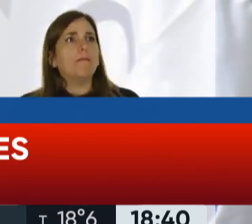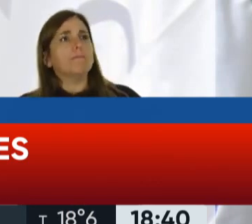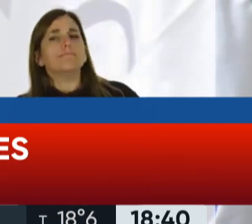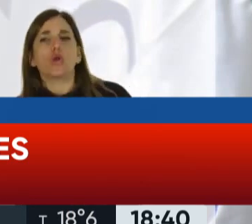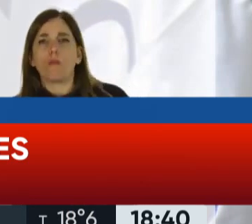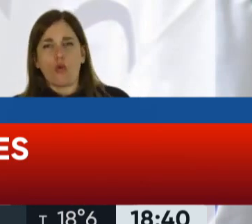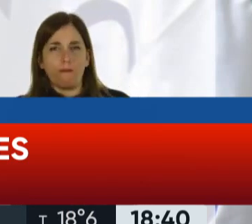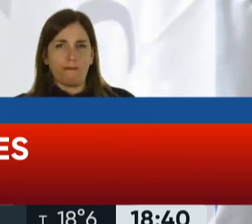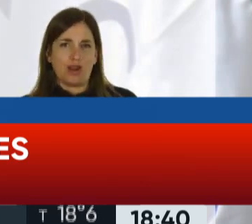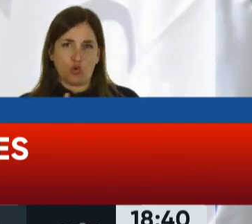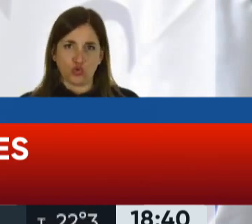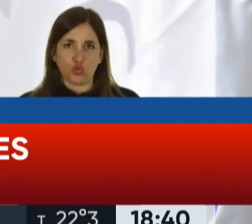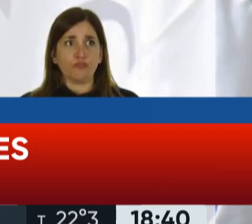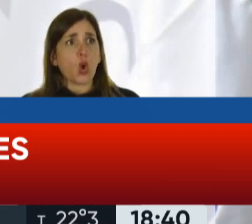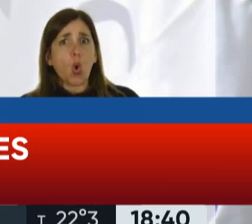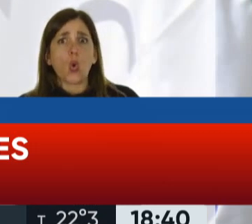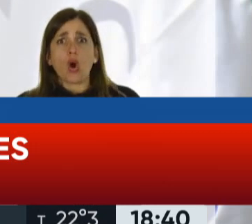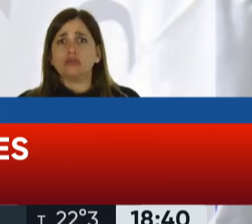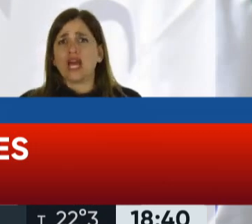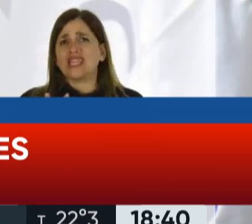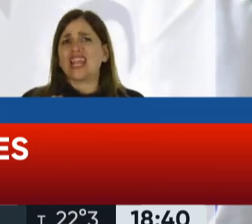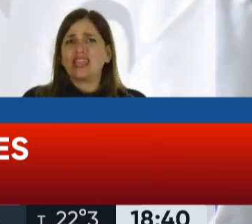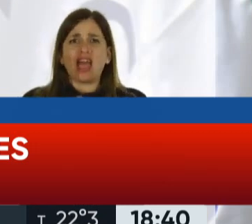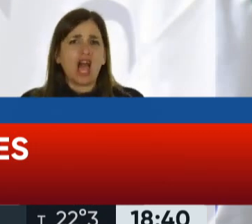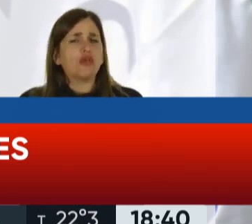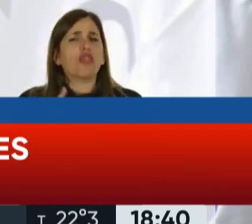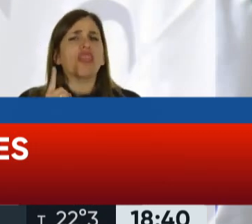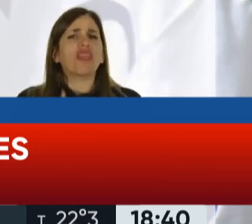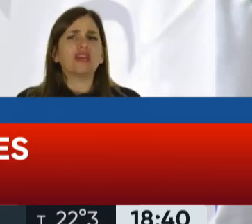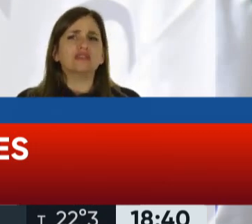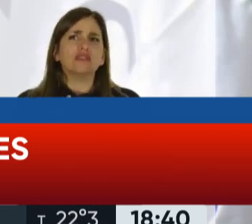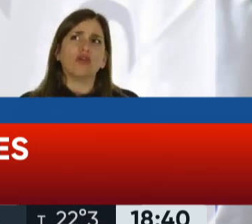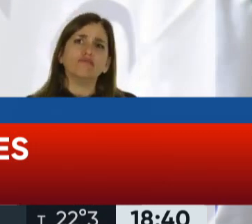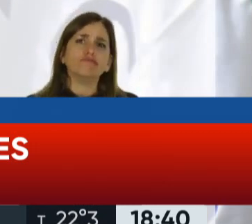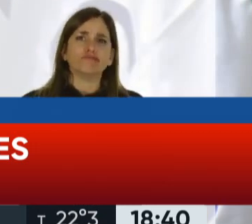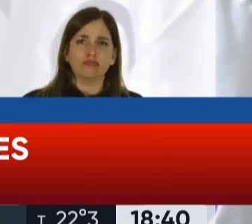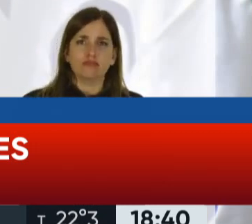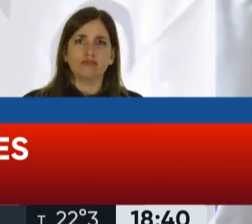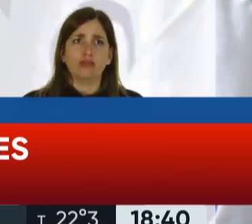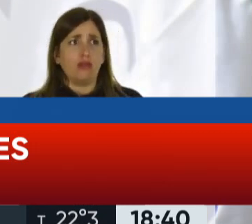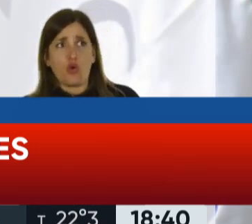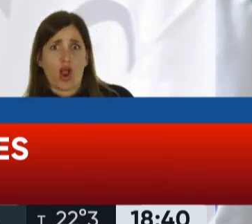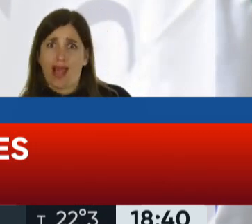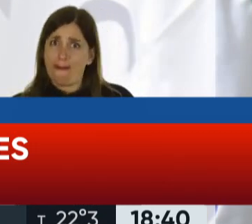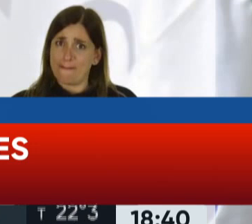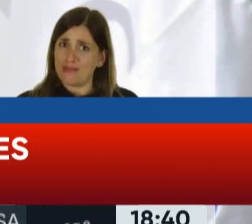una pertenencia al bloque. Uruguay hace 30 años tomó una decisión y no ha